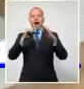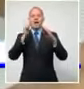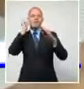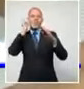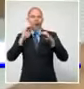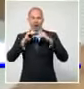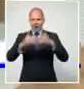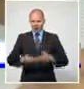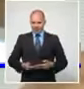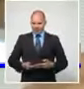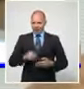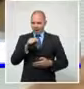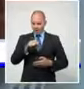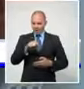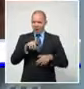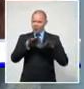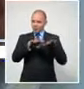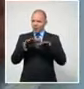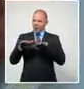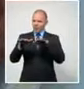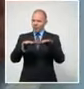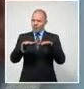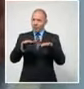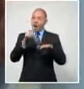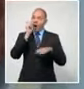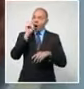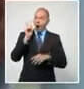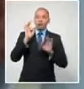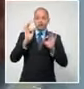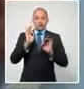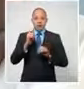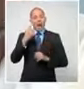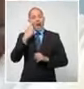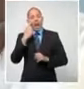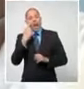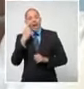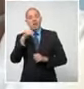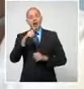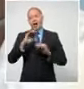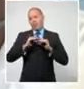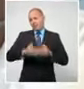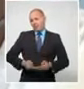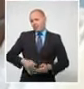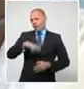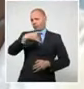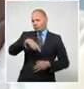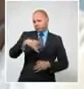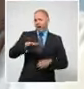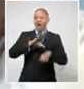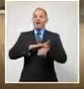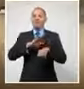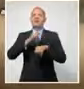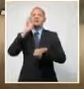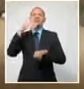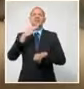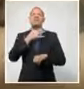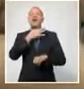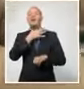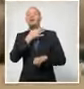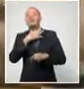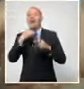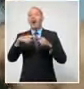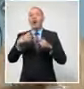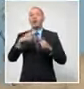Es especialista en endocrinología y consulta a embarazadas obesas con enfermedades de la tiroides, diabetes y otros